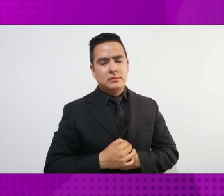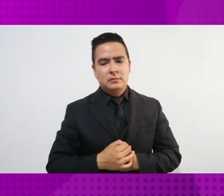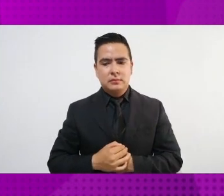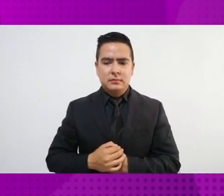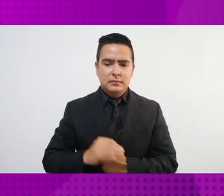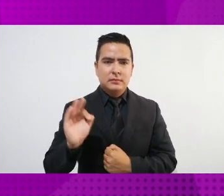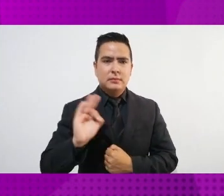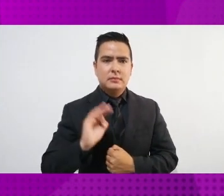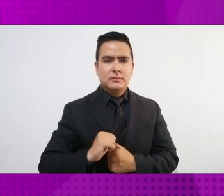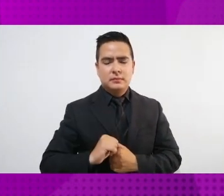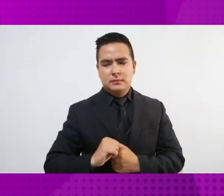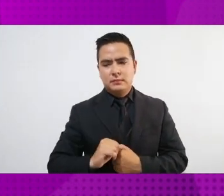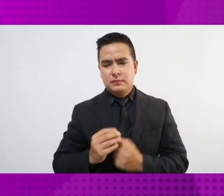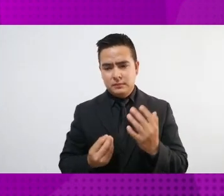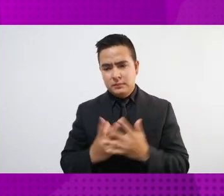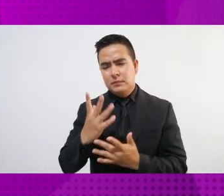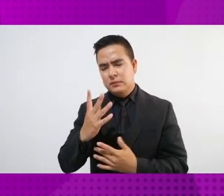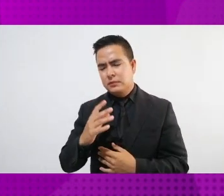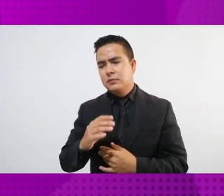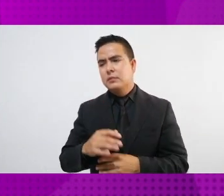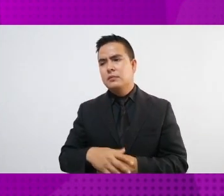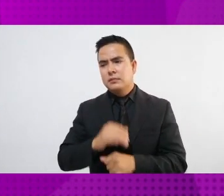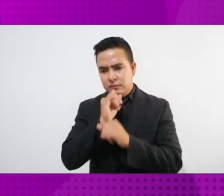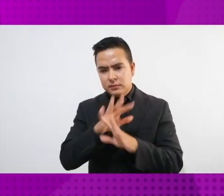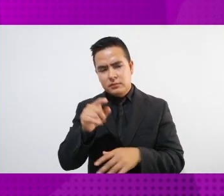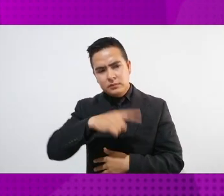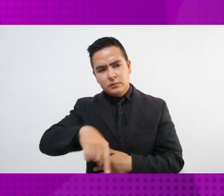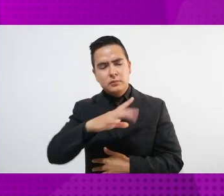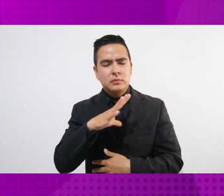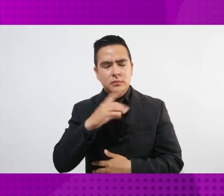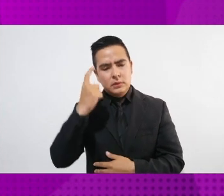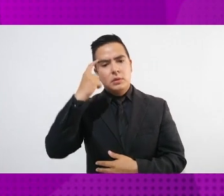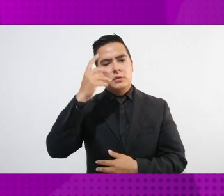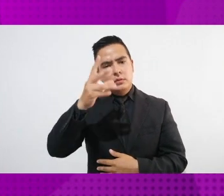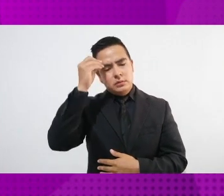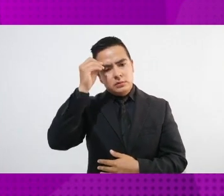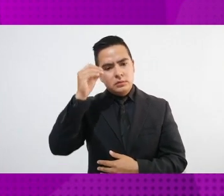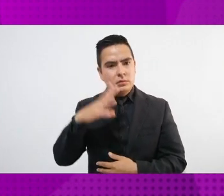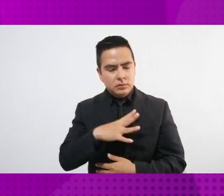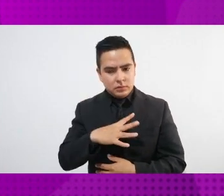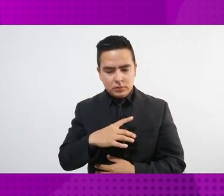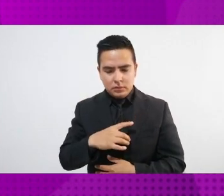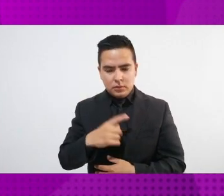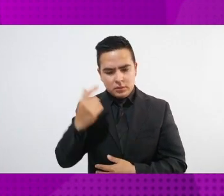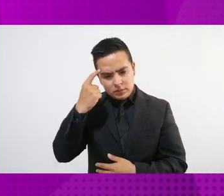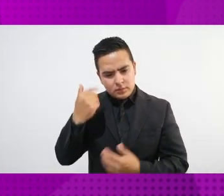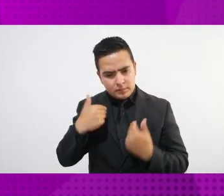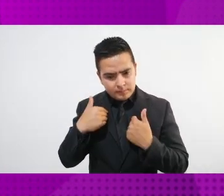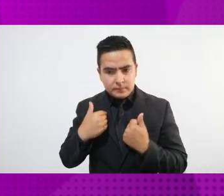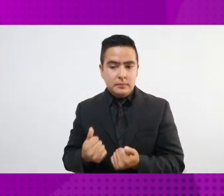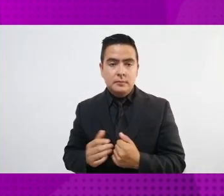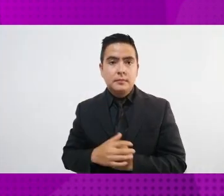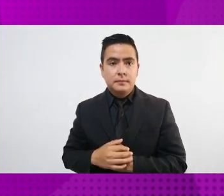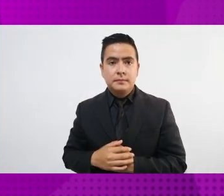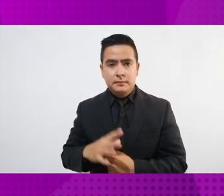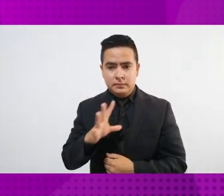en que, de acuerdo con los datos que se tienen y el actuar gubernamental ha podido compartir con la